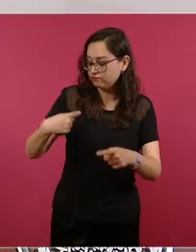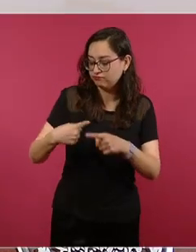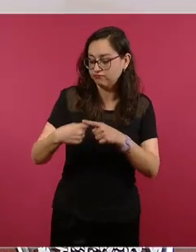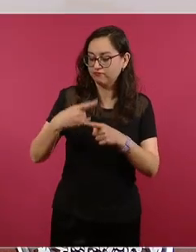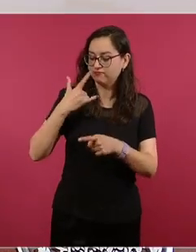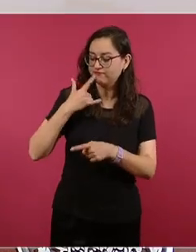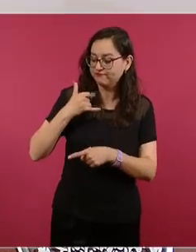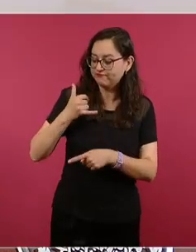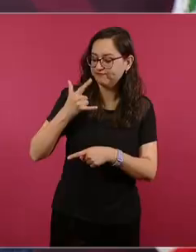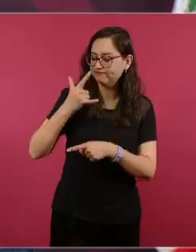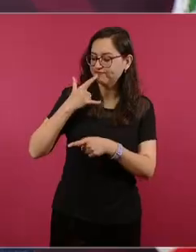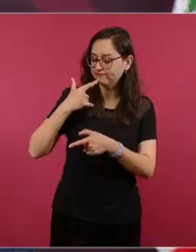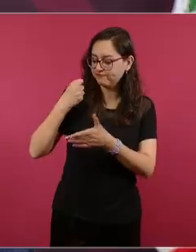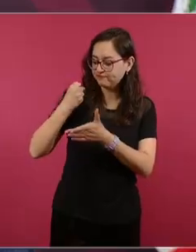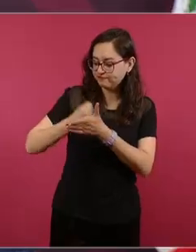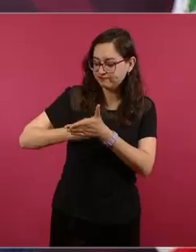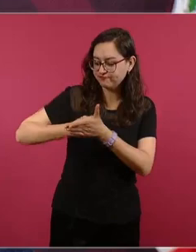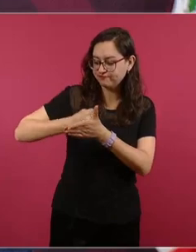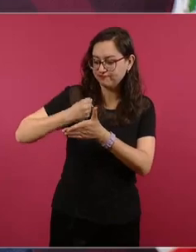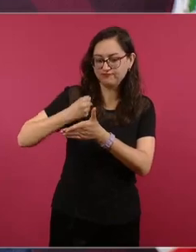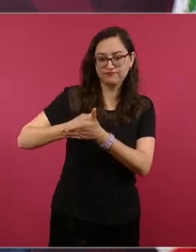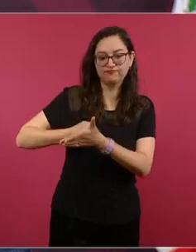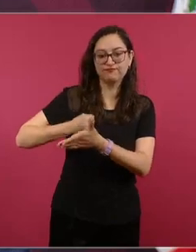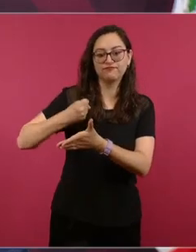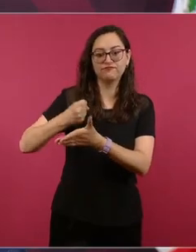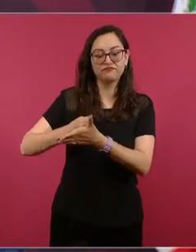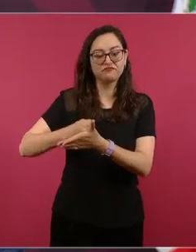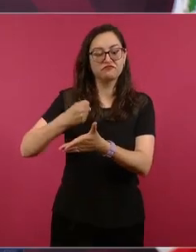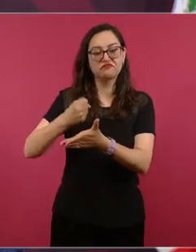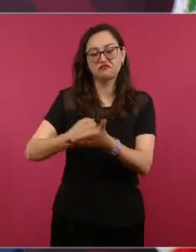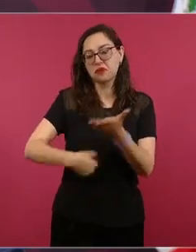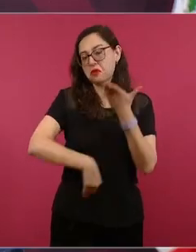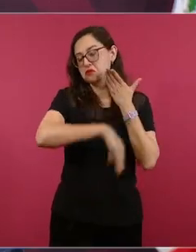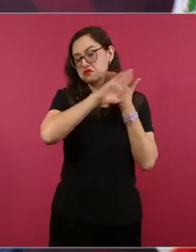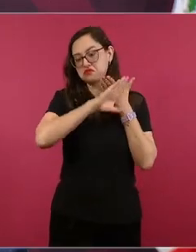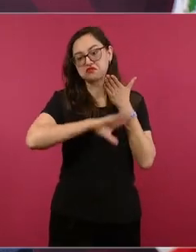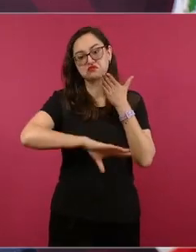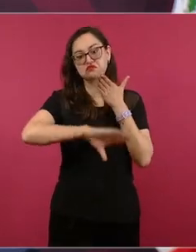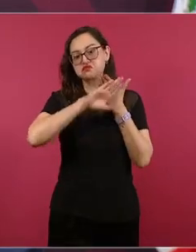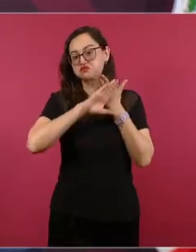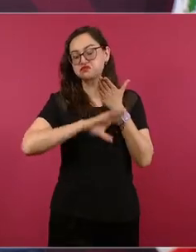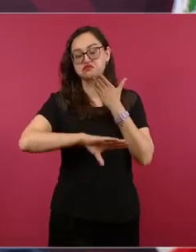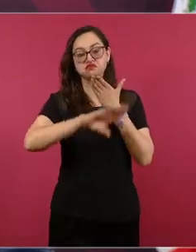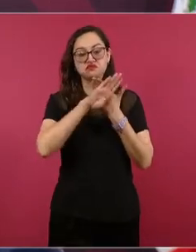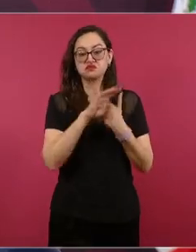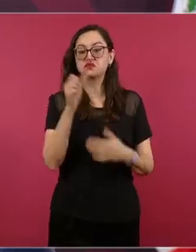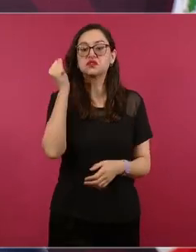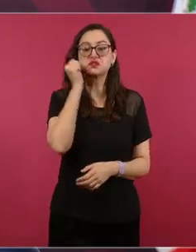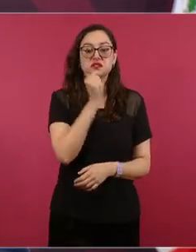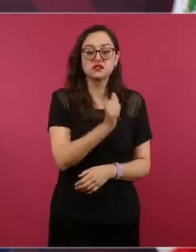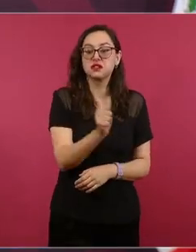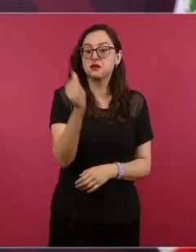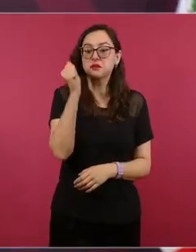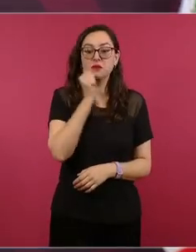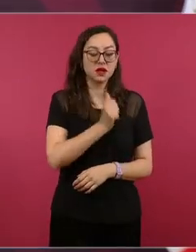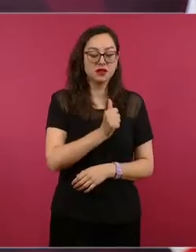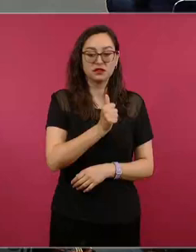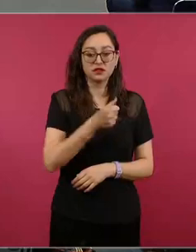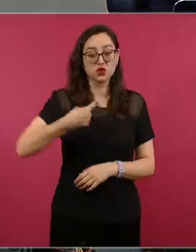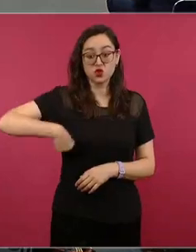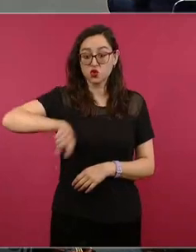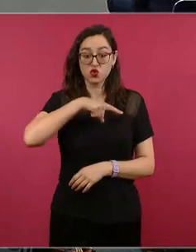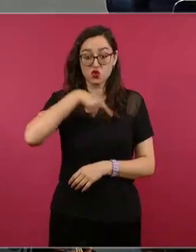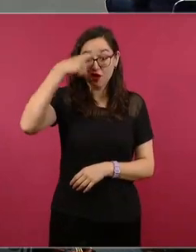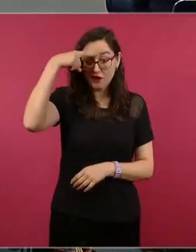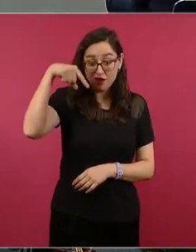O sea, nada ha sido fácil para nosotros. Y se lucha y se puede